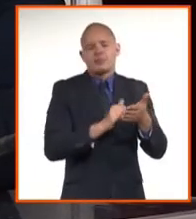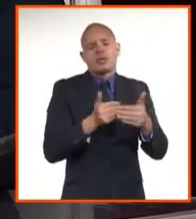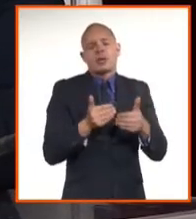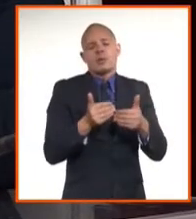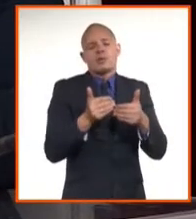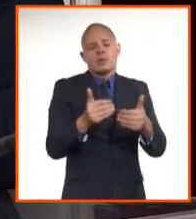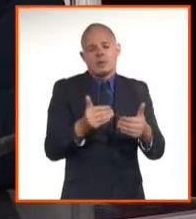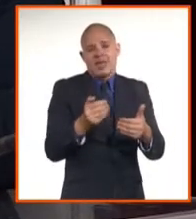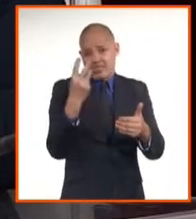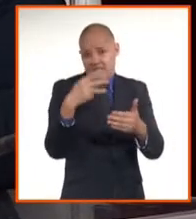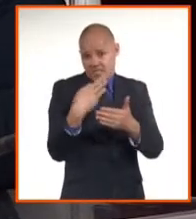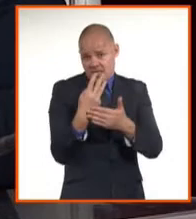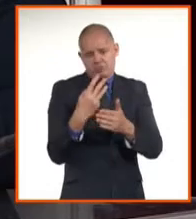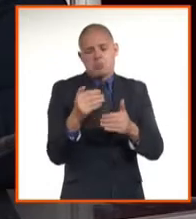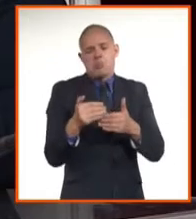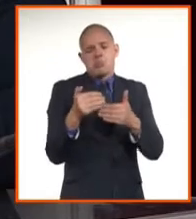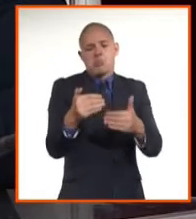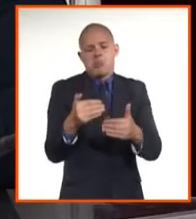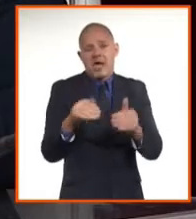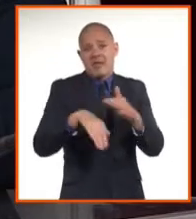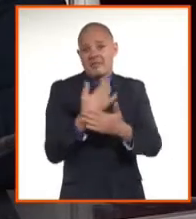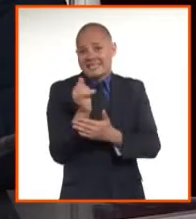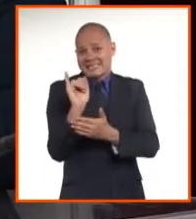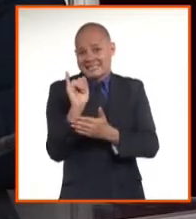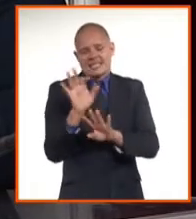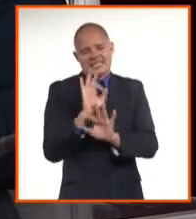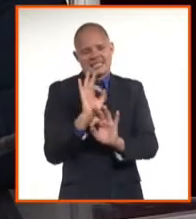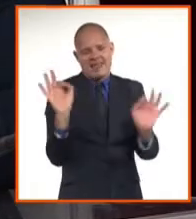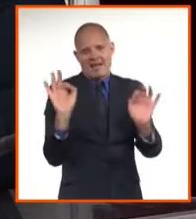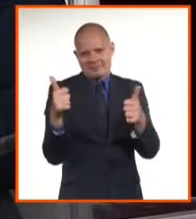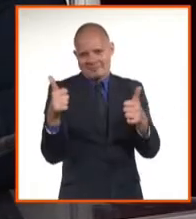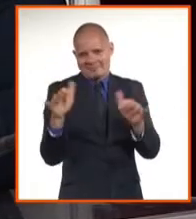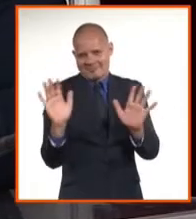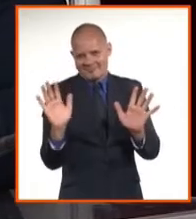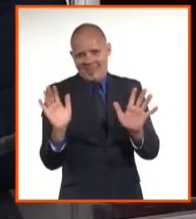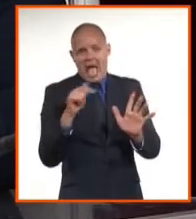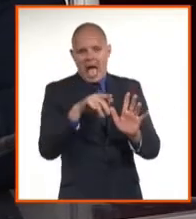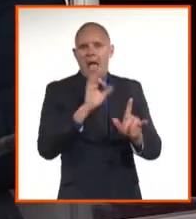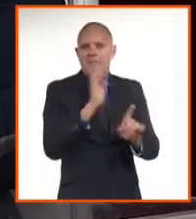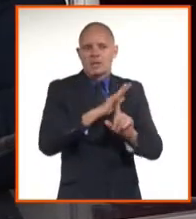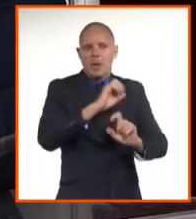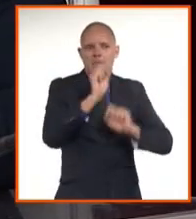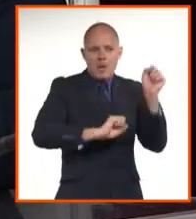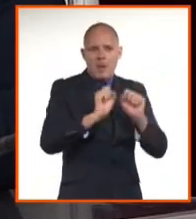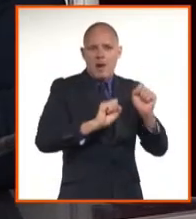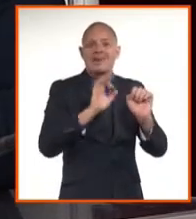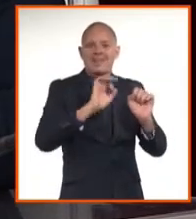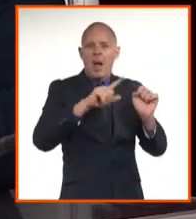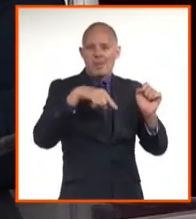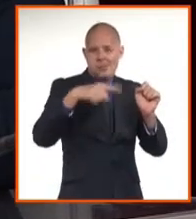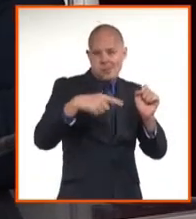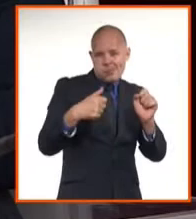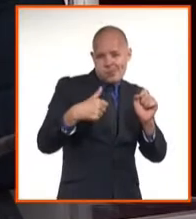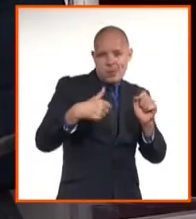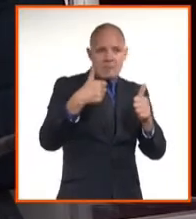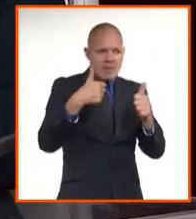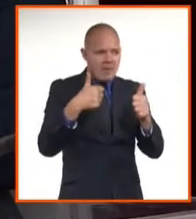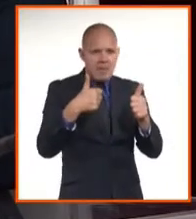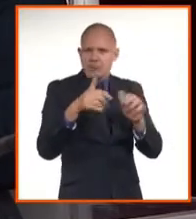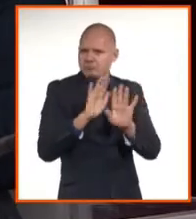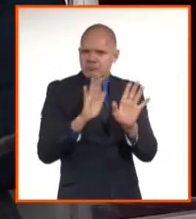Nosotros concluimos ese proceso y ya la turbina queda en girador. Cuando la turbina queda en girador, arrancó a girar con